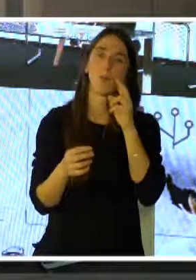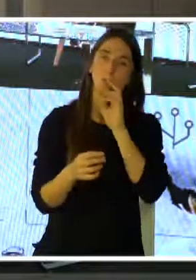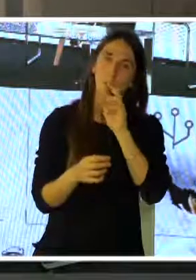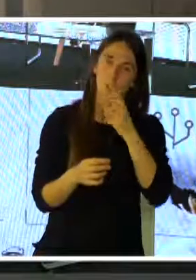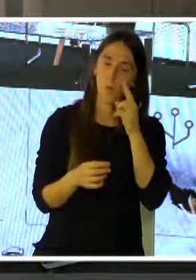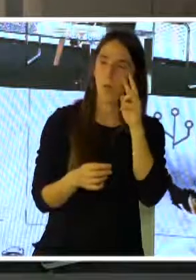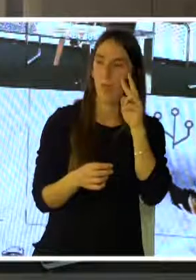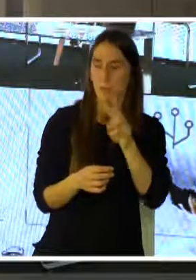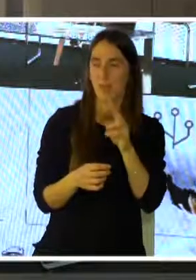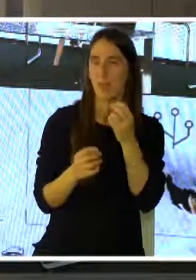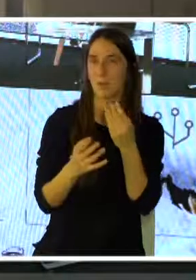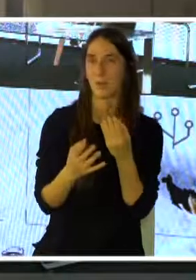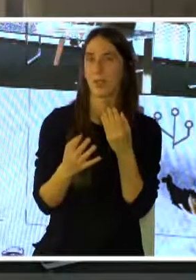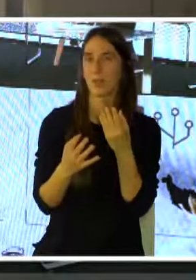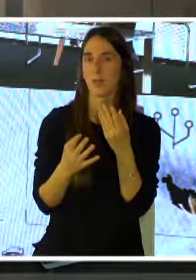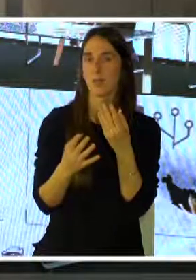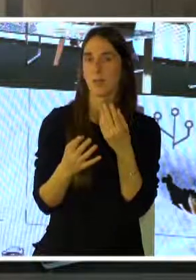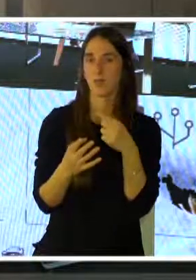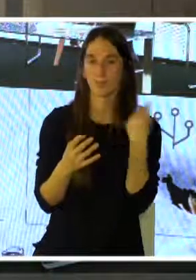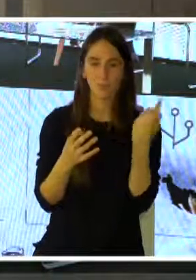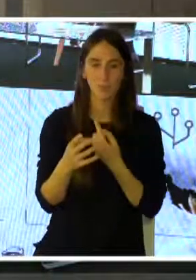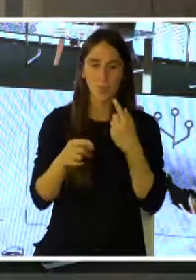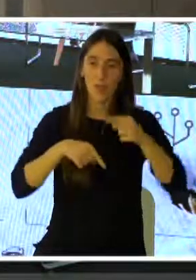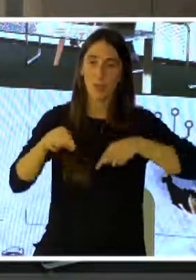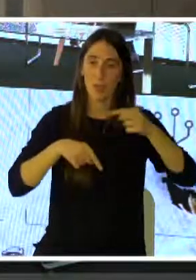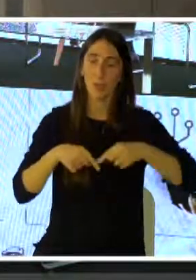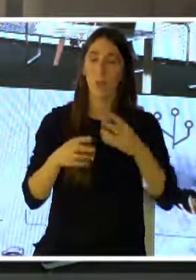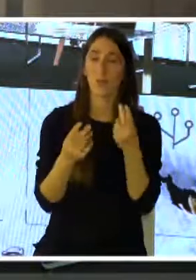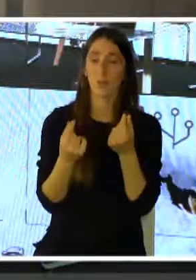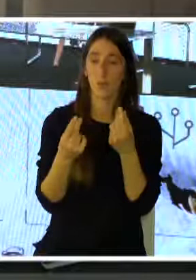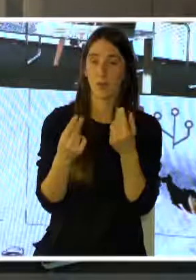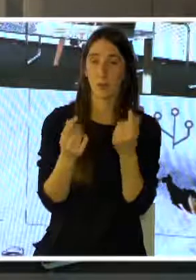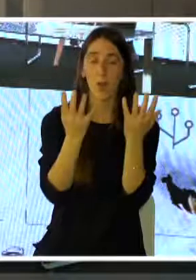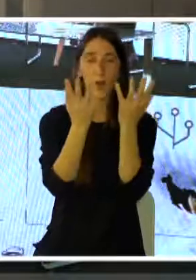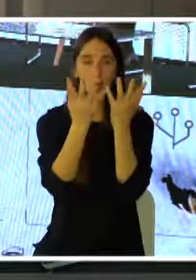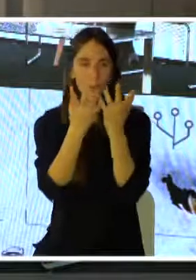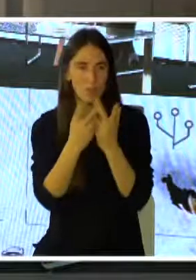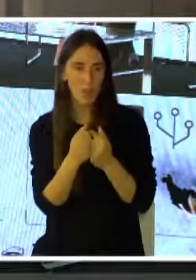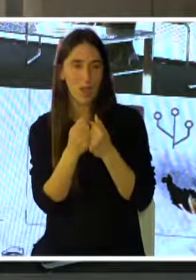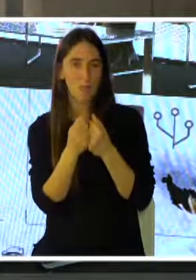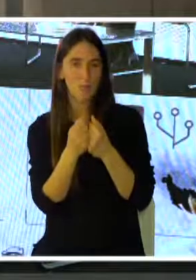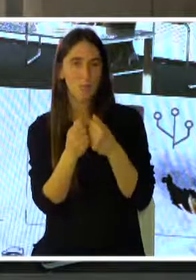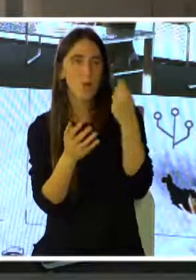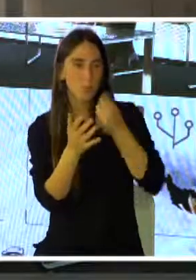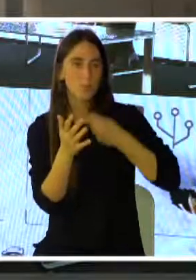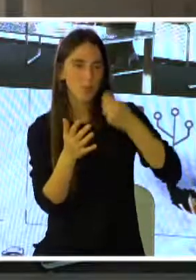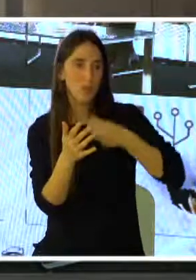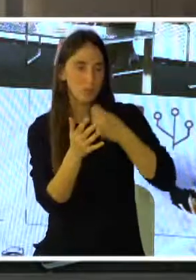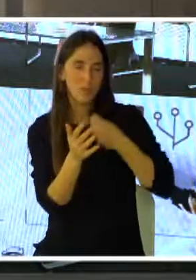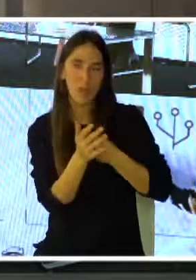vista, porque desde nuestro lado de la gestión financiera, más allá de ordenar los gastos que Juan y su equipo los ordenaron